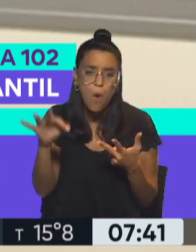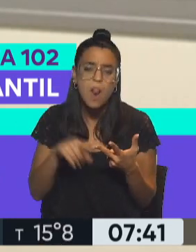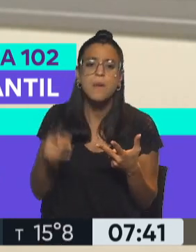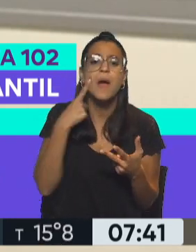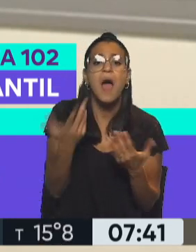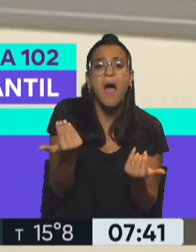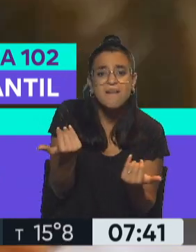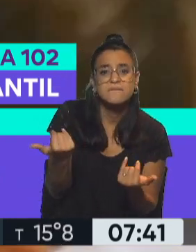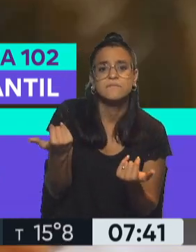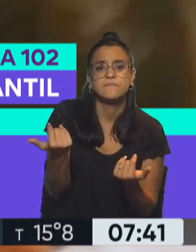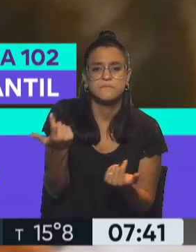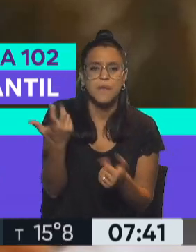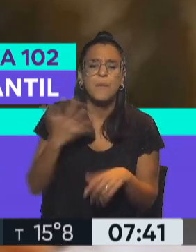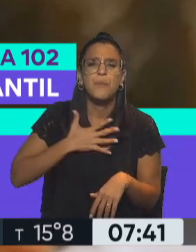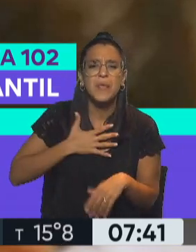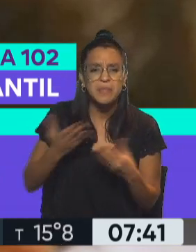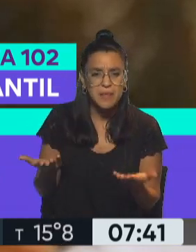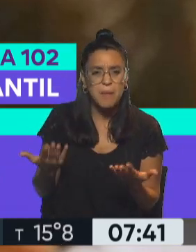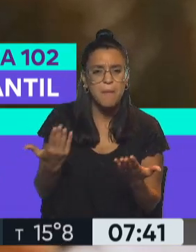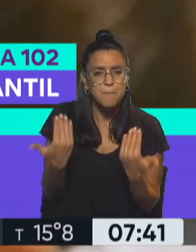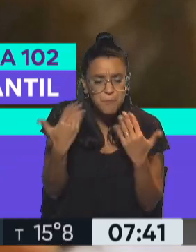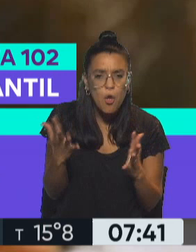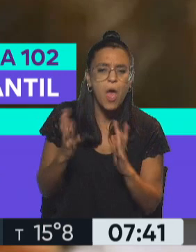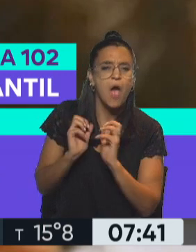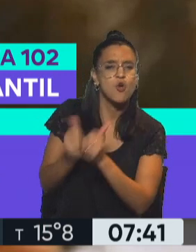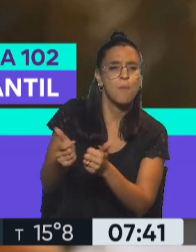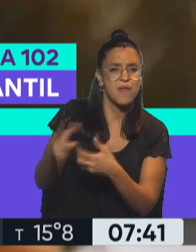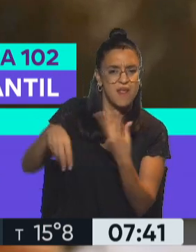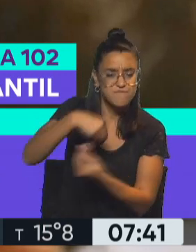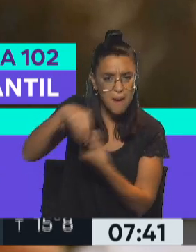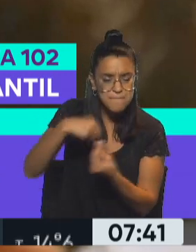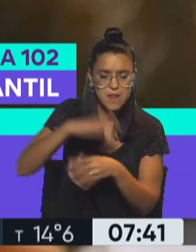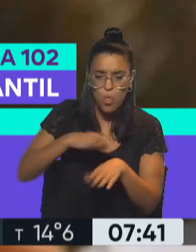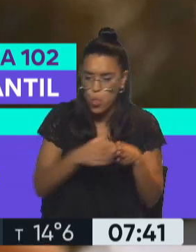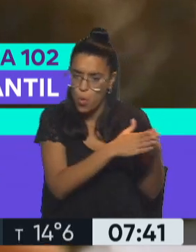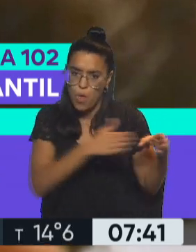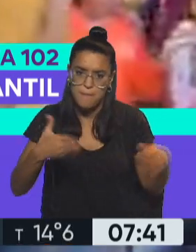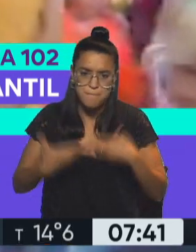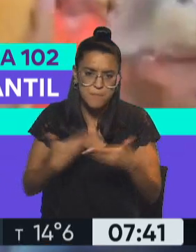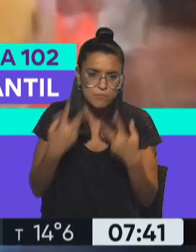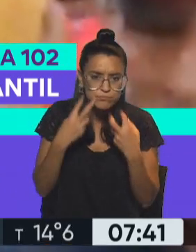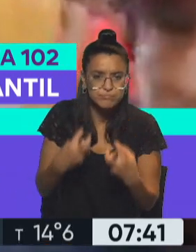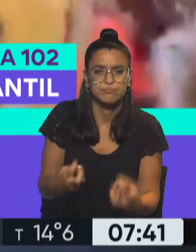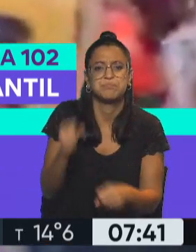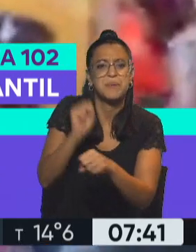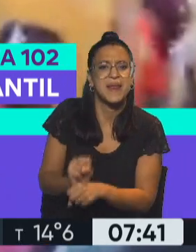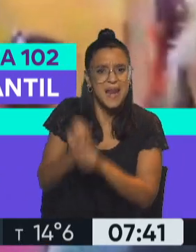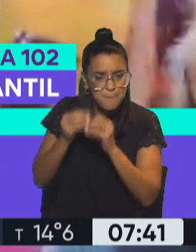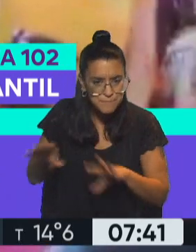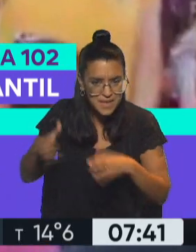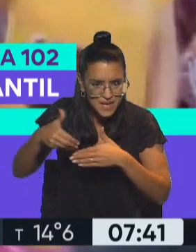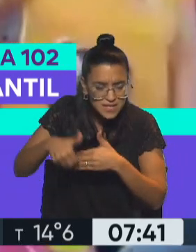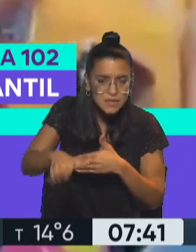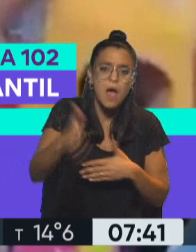lo que nosotros llamamos el abordaje victimológico y poder acompañar a la familia durante todo este proceso penal iniciado, en las